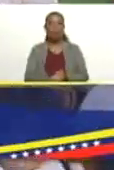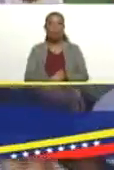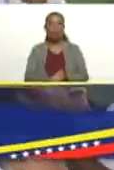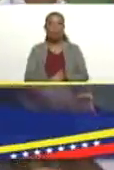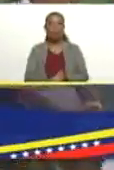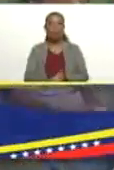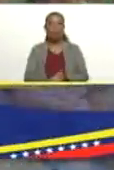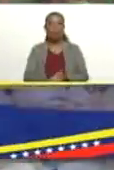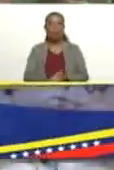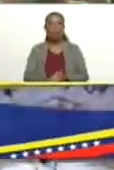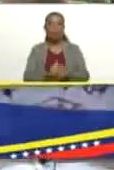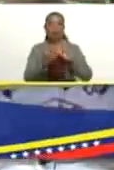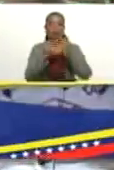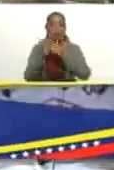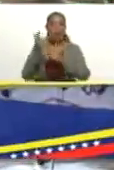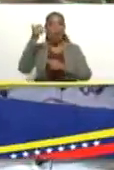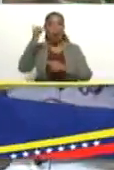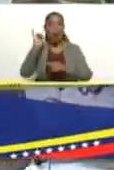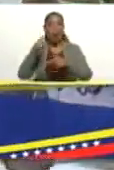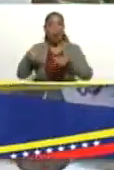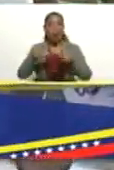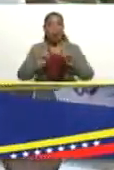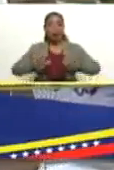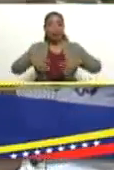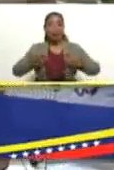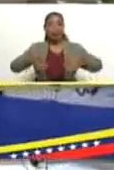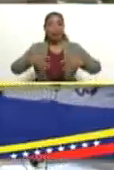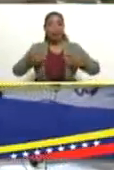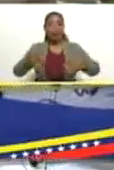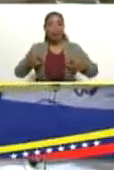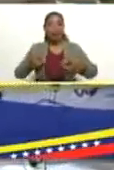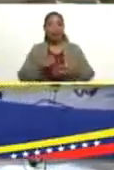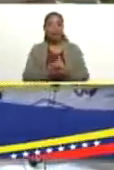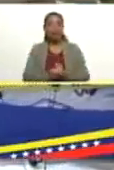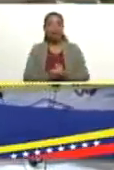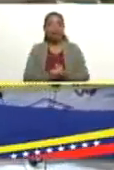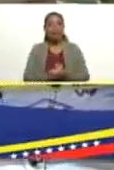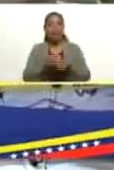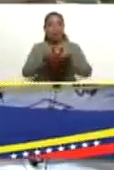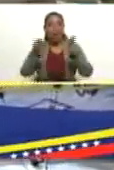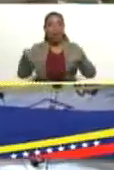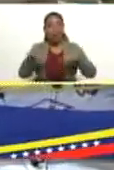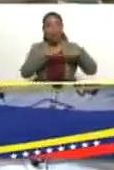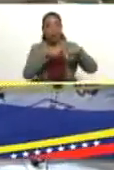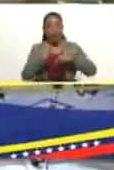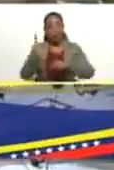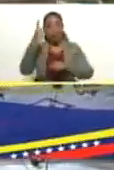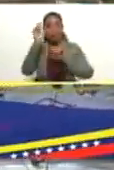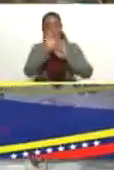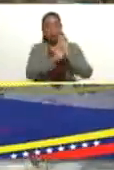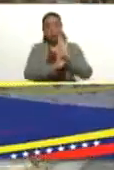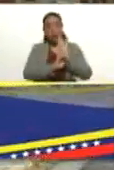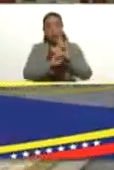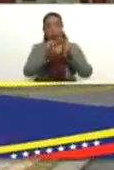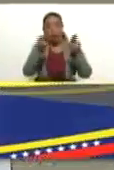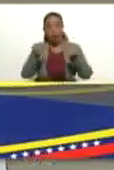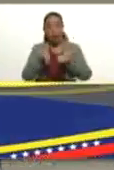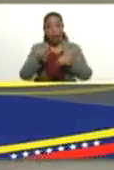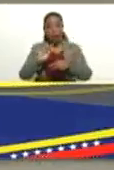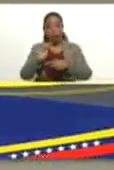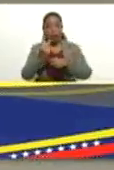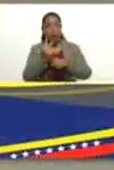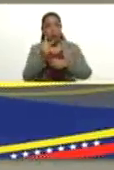En el urbanismo contamos con espacios de recreación distribuidos de la siguiente manera. Una cancha múltiple en la primera etapa, una cancha dúplex en la